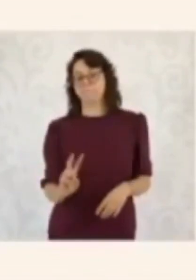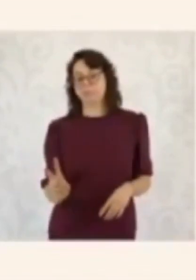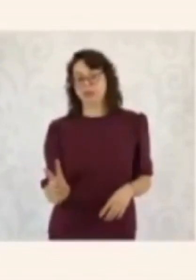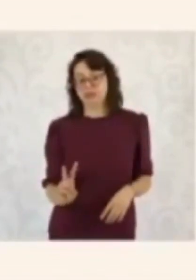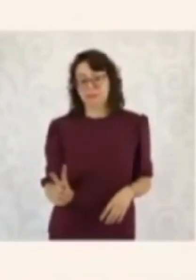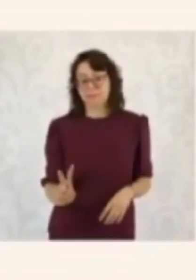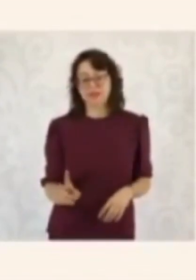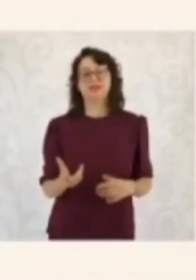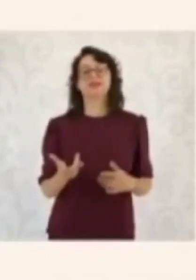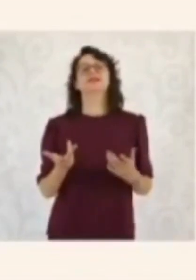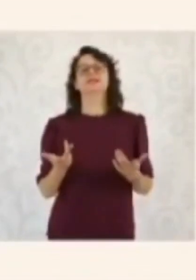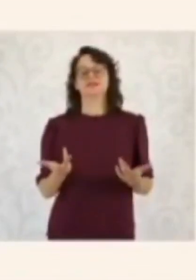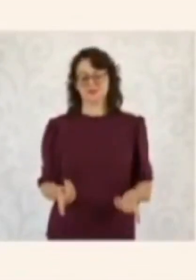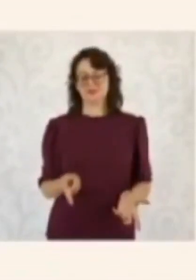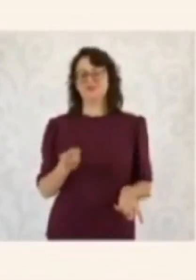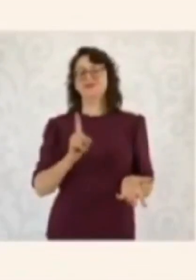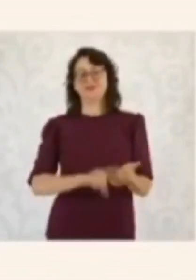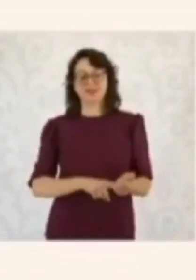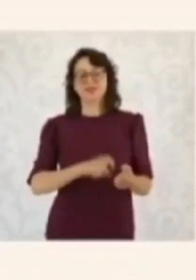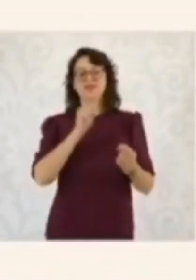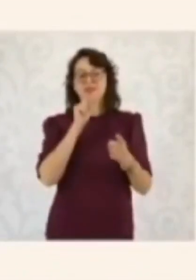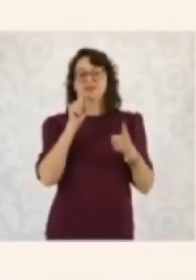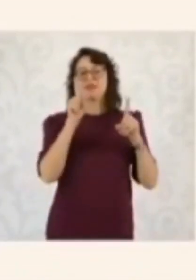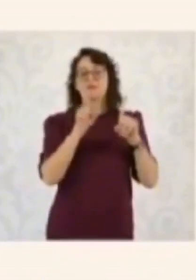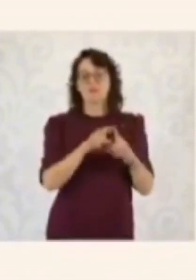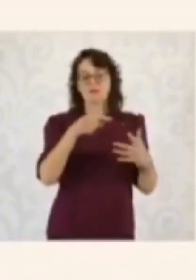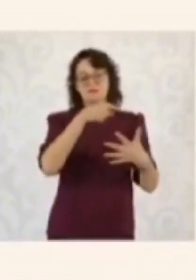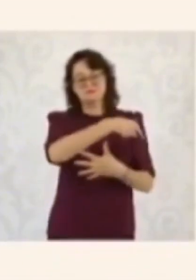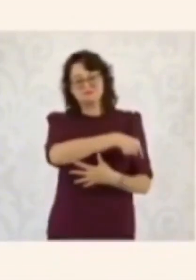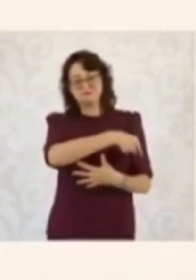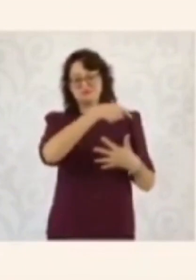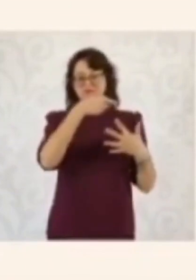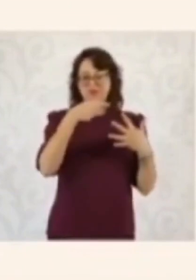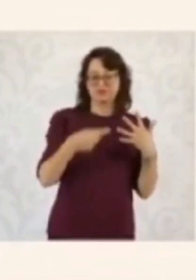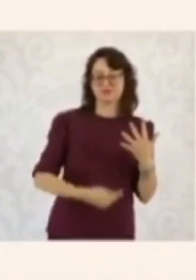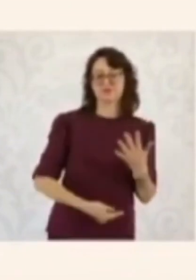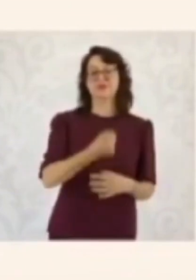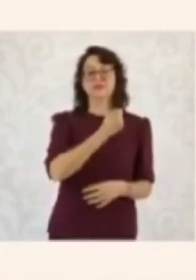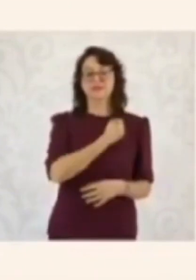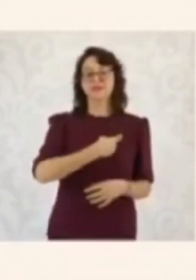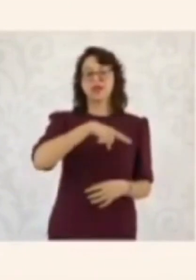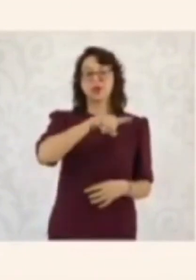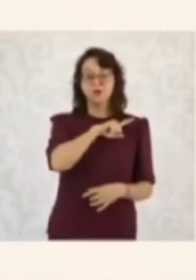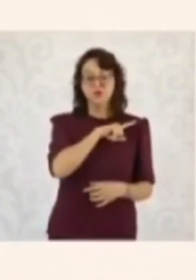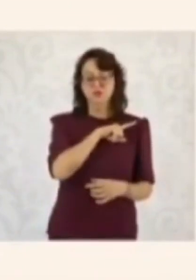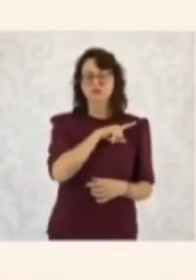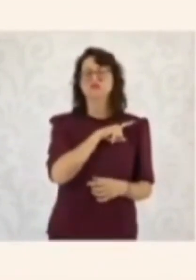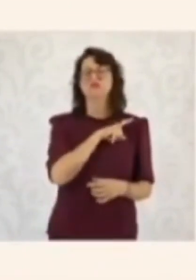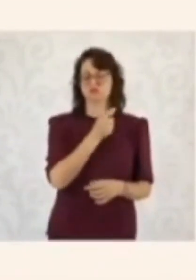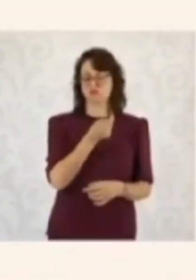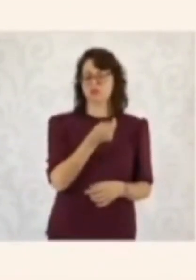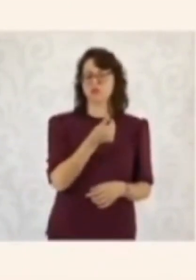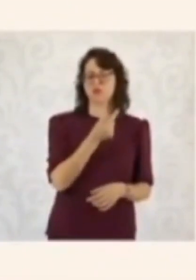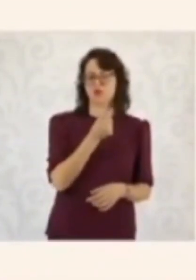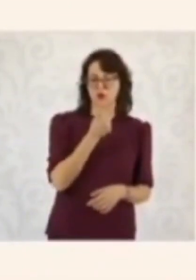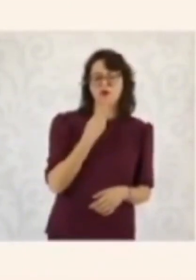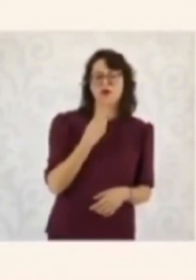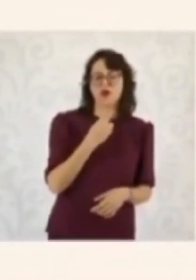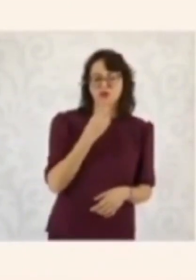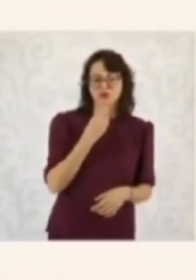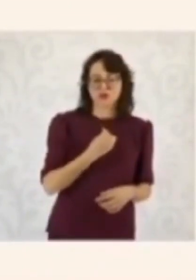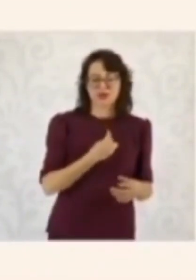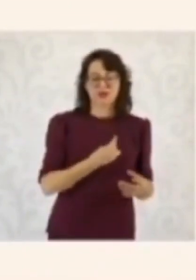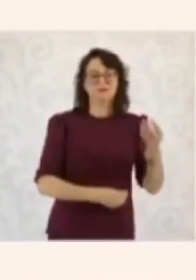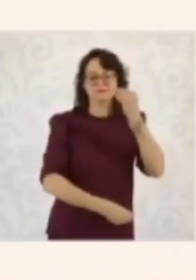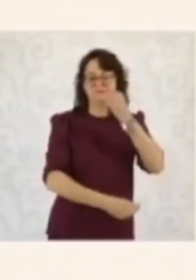los cuales también hay minerales, proteínas, antioxidantes y fibras. Entonces, lo importante